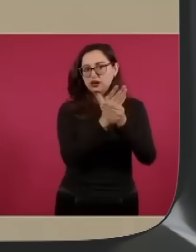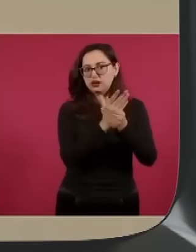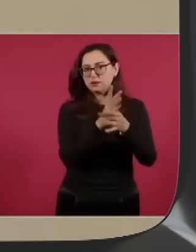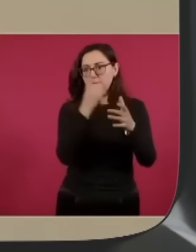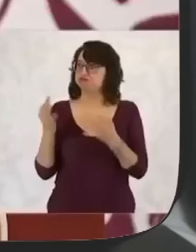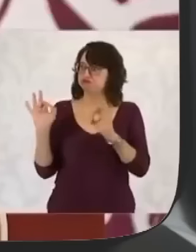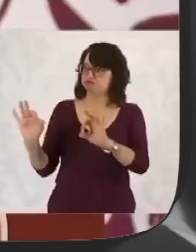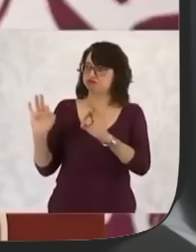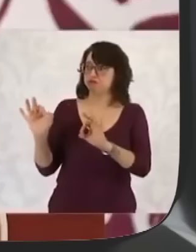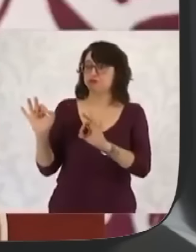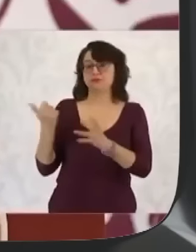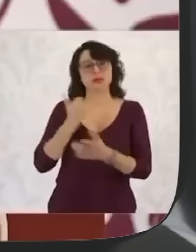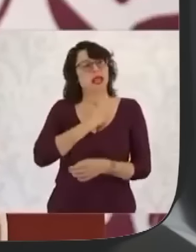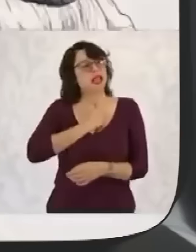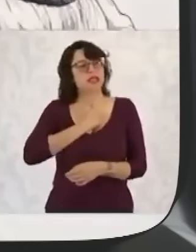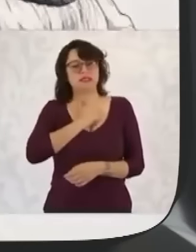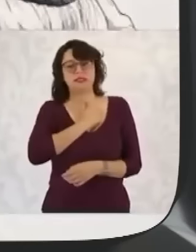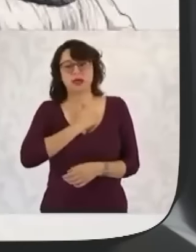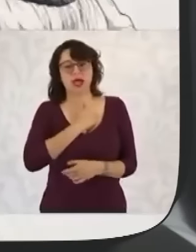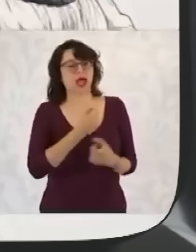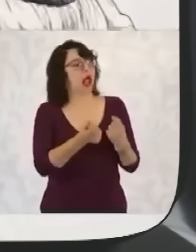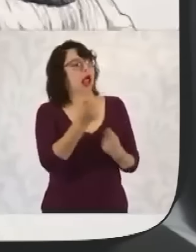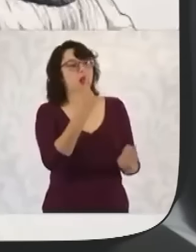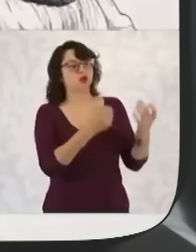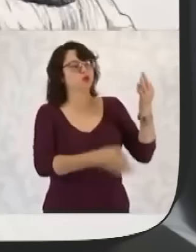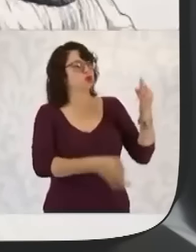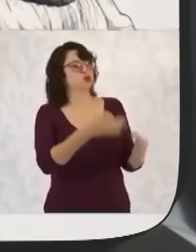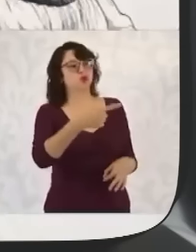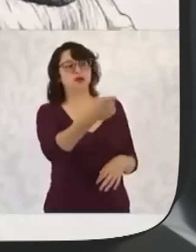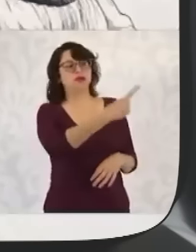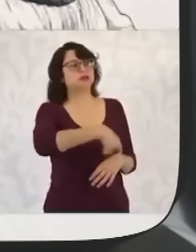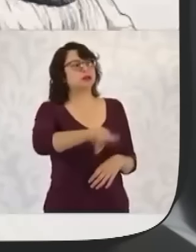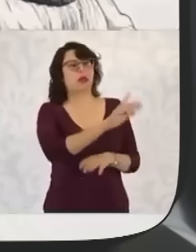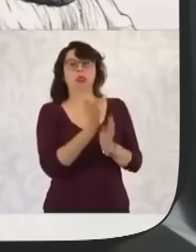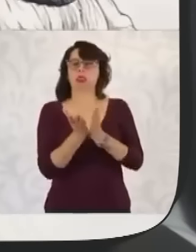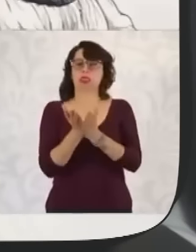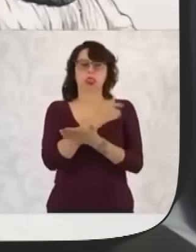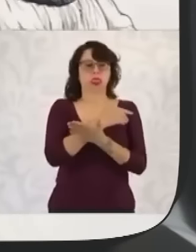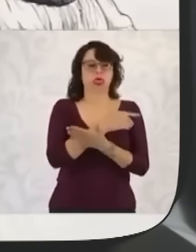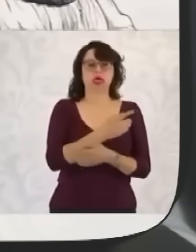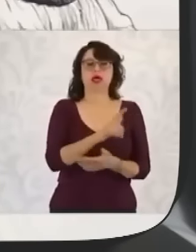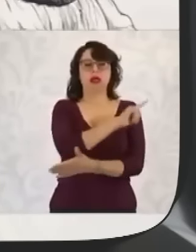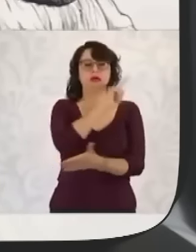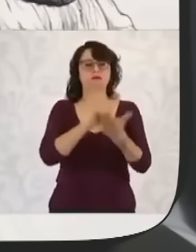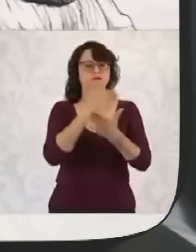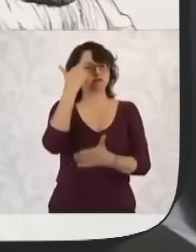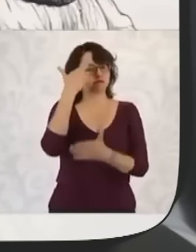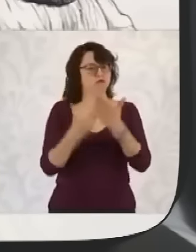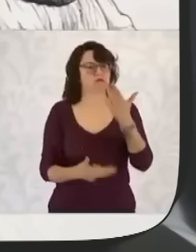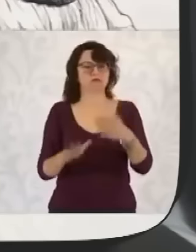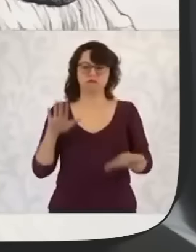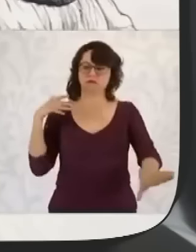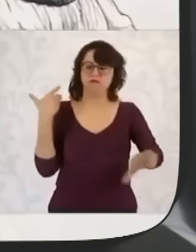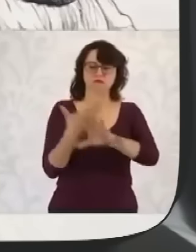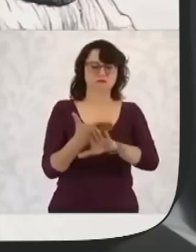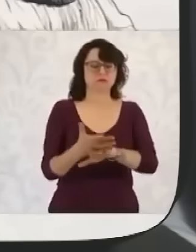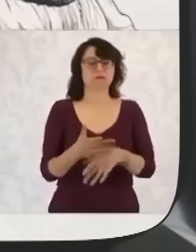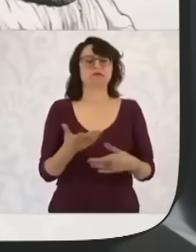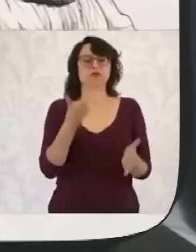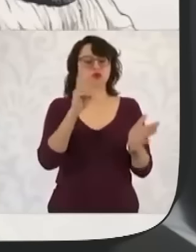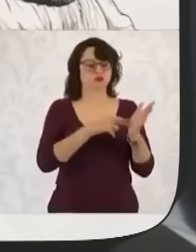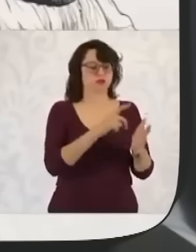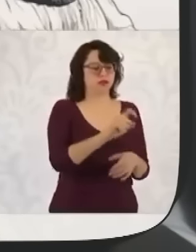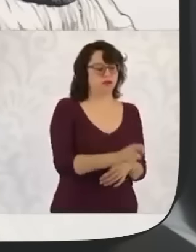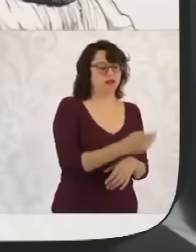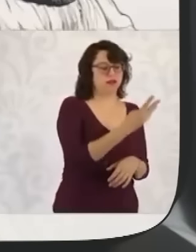investigación. Tenemos un reporte sobre jueces que han favorecido a presuntos delincuentes. En el periodo comprendido entre